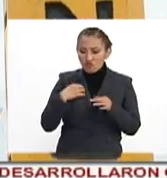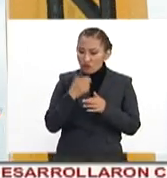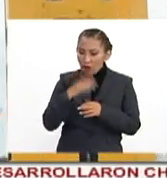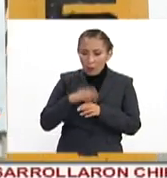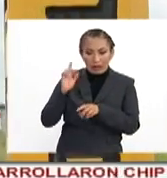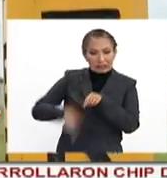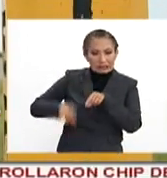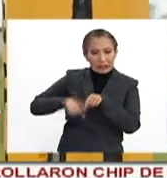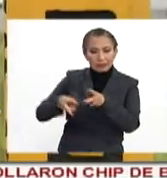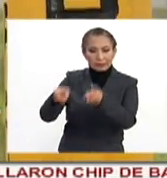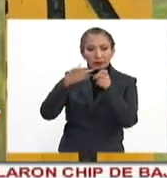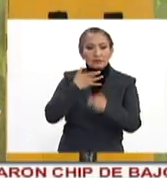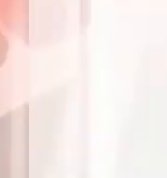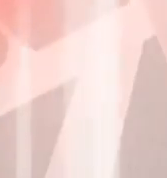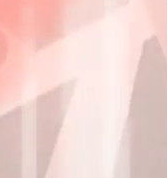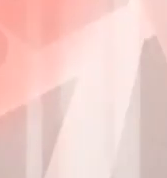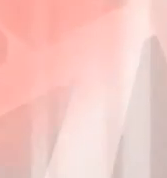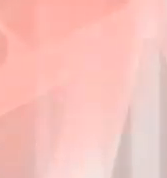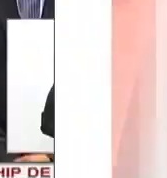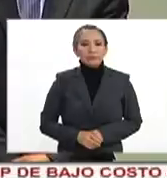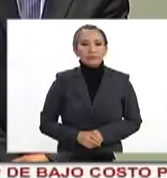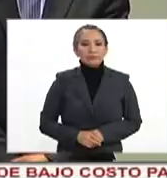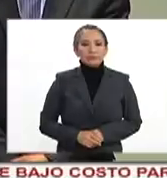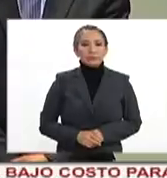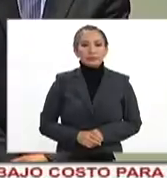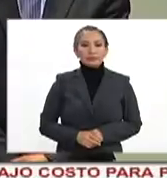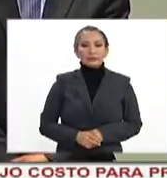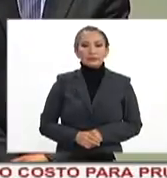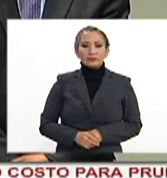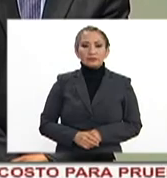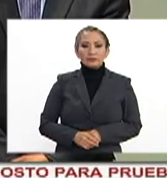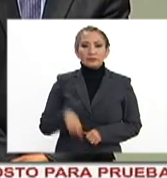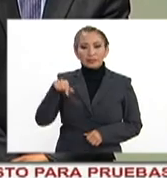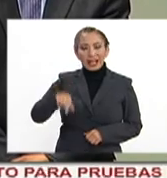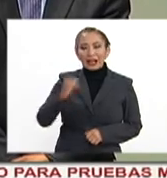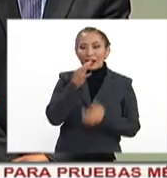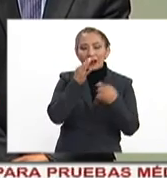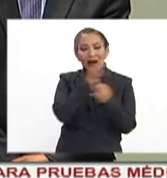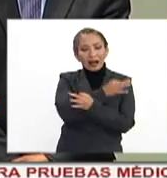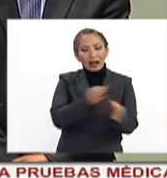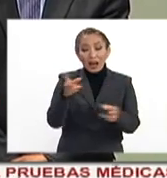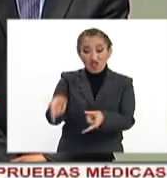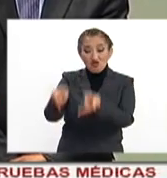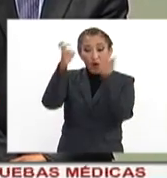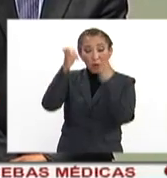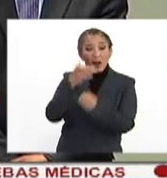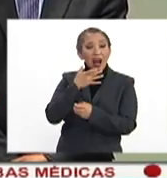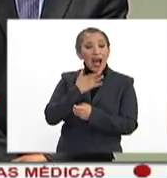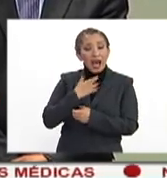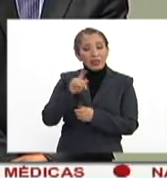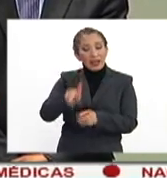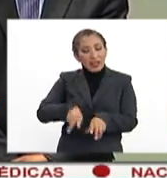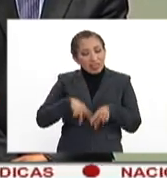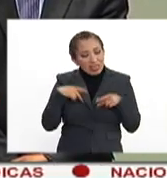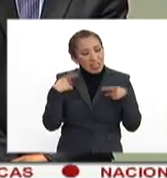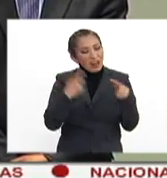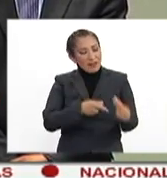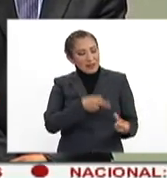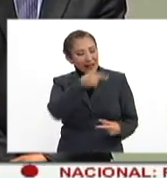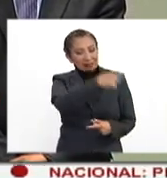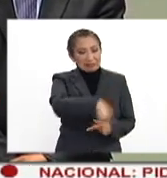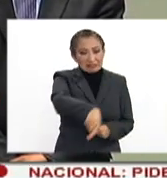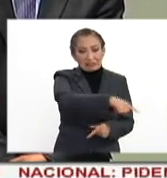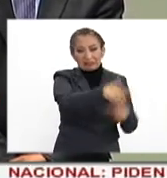el robo de combustible. Parte de estrategia de reconocer que el robo de combustibles vulnera no